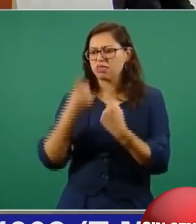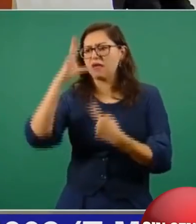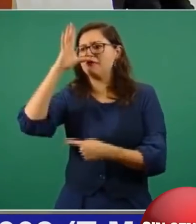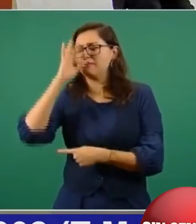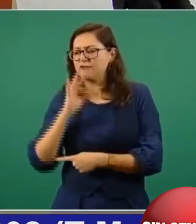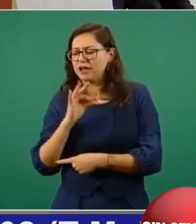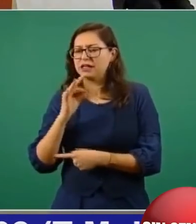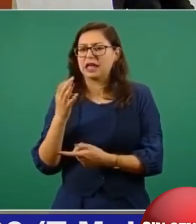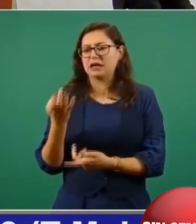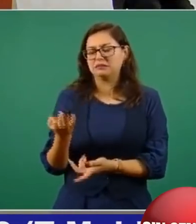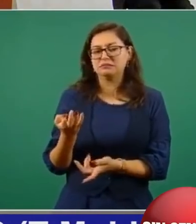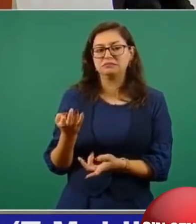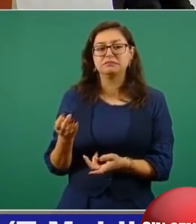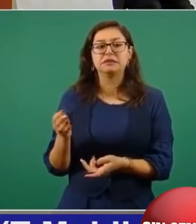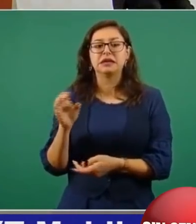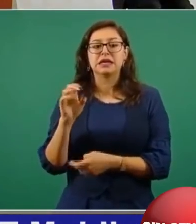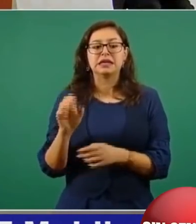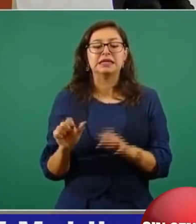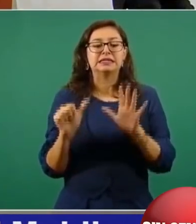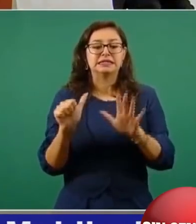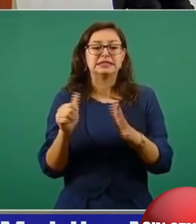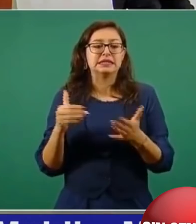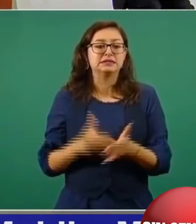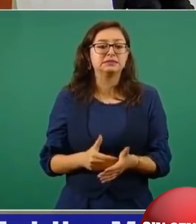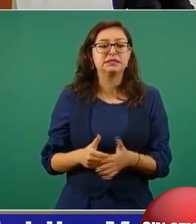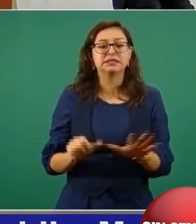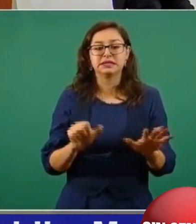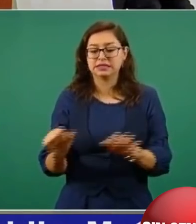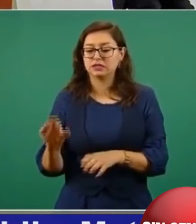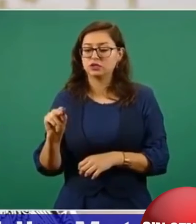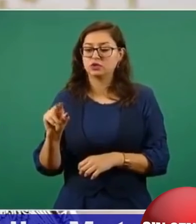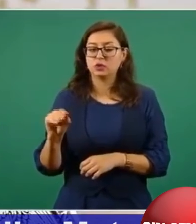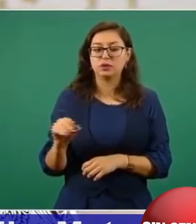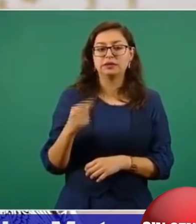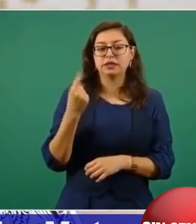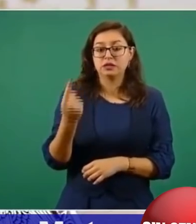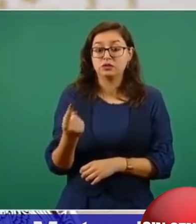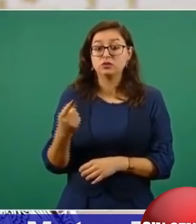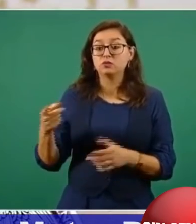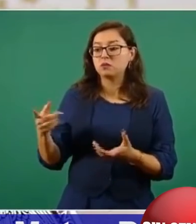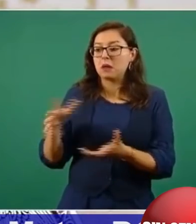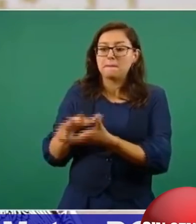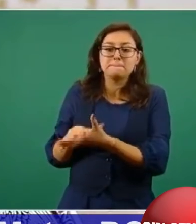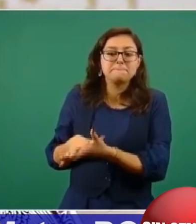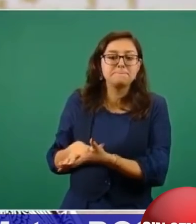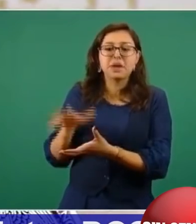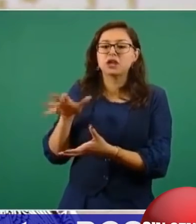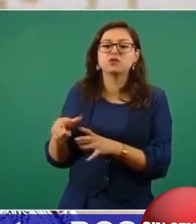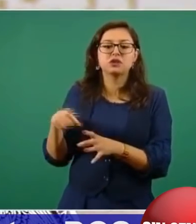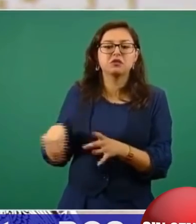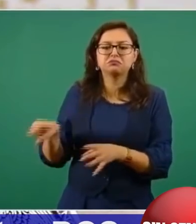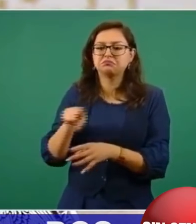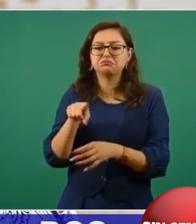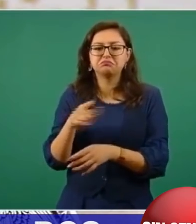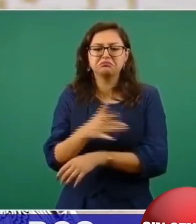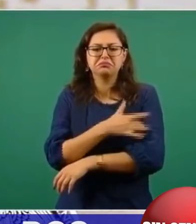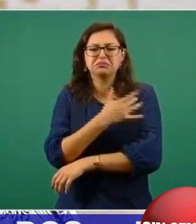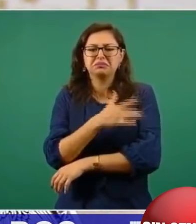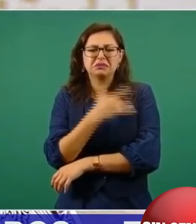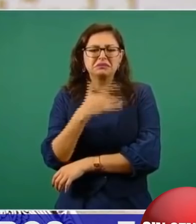6.691. Recordar que estos son en su gran mayoría, más del 99%, son eventos no graves,